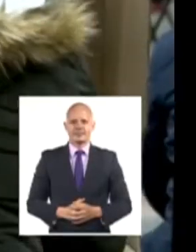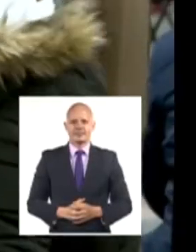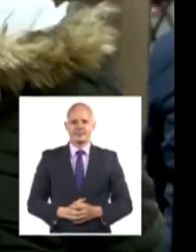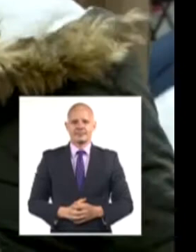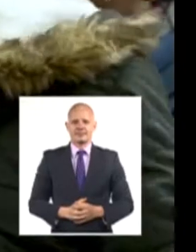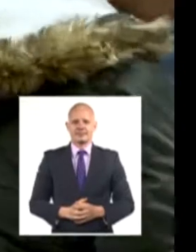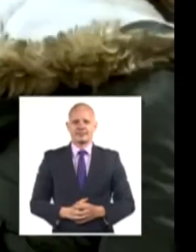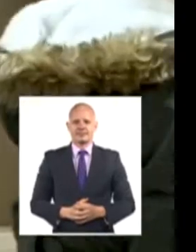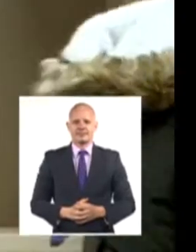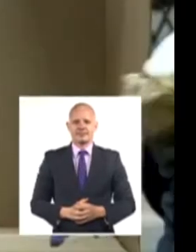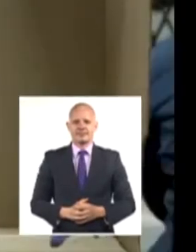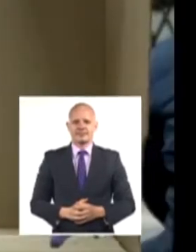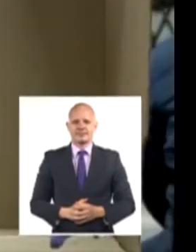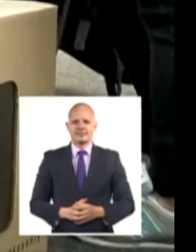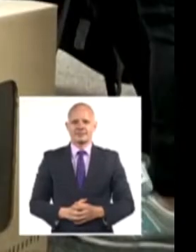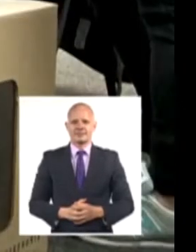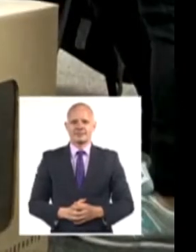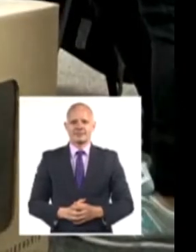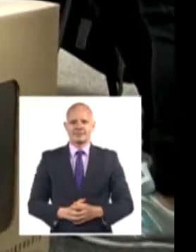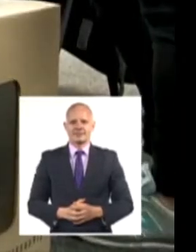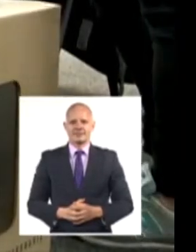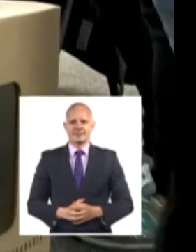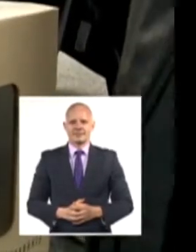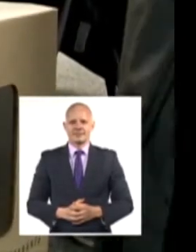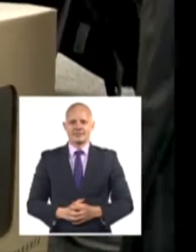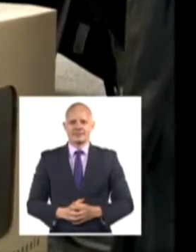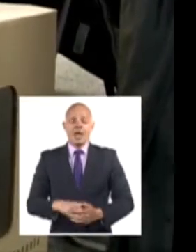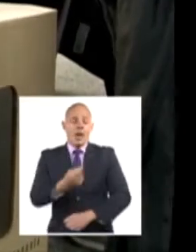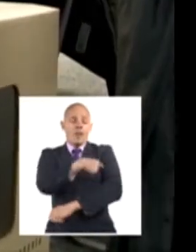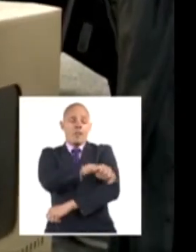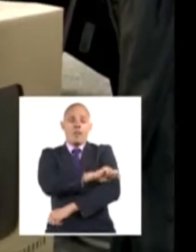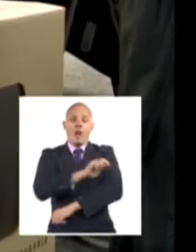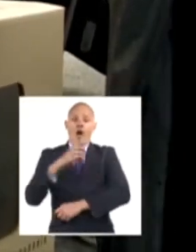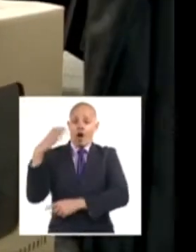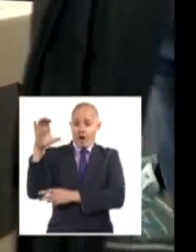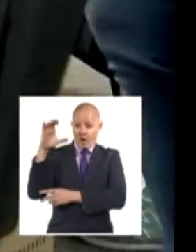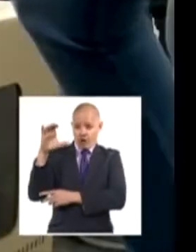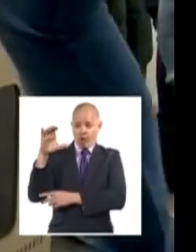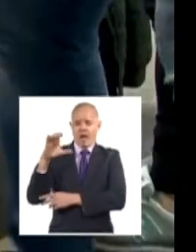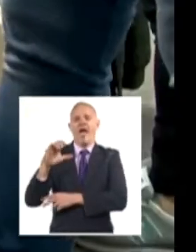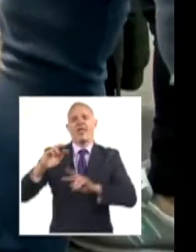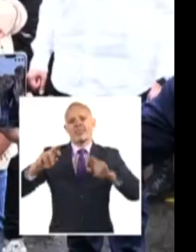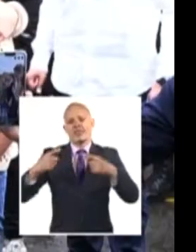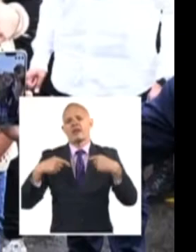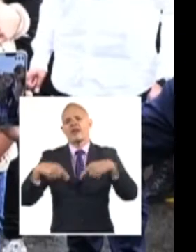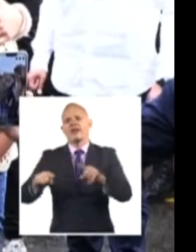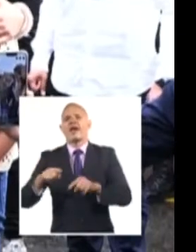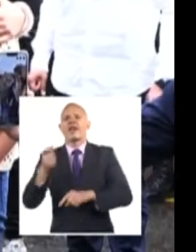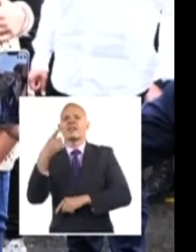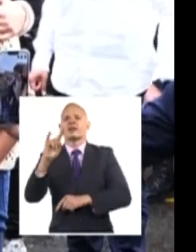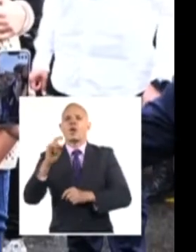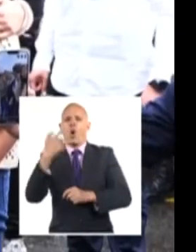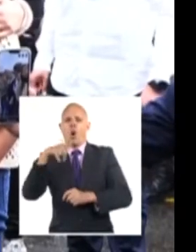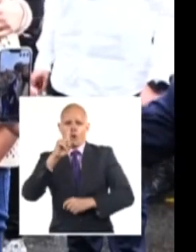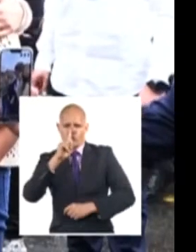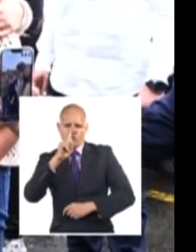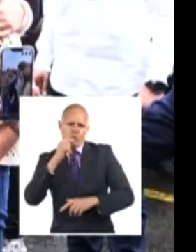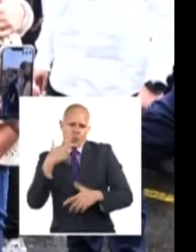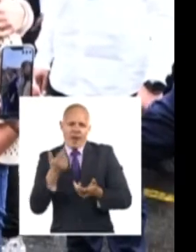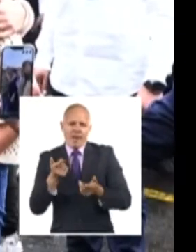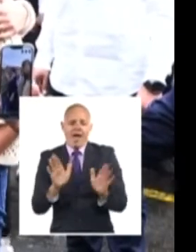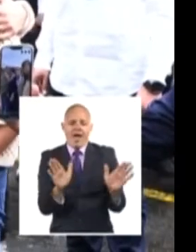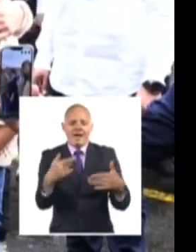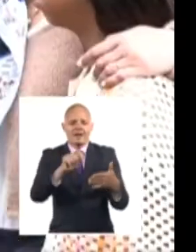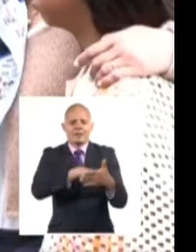los colombianos deberán volver a las urnas el 19 de junio para elegir a su presidente el ex guerrillero y senador izquierdista